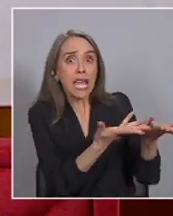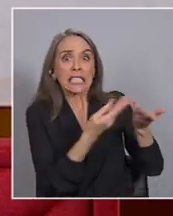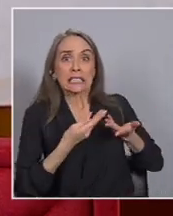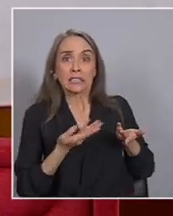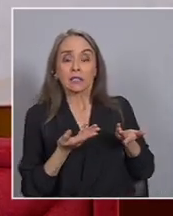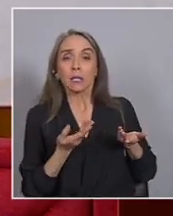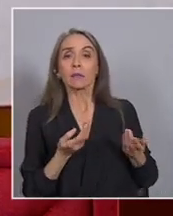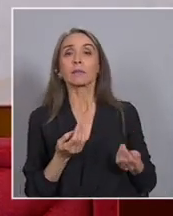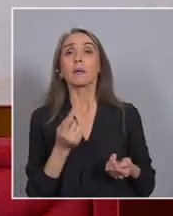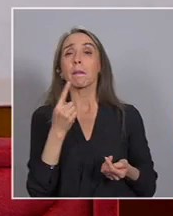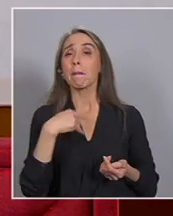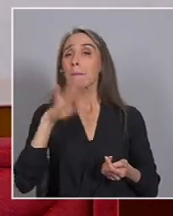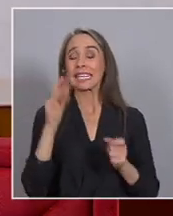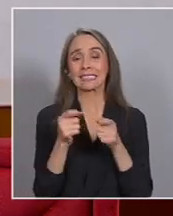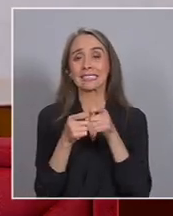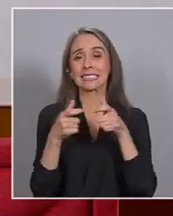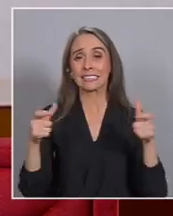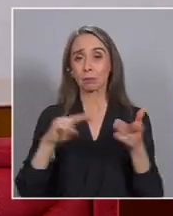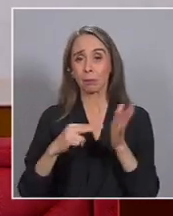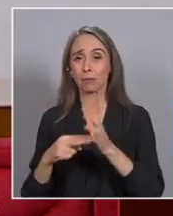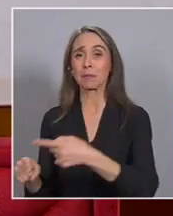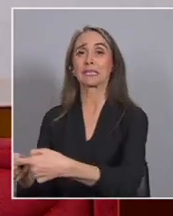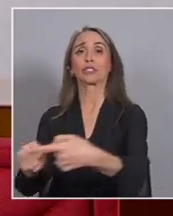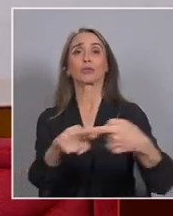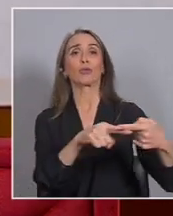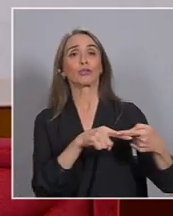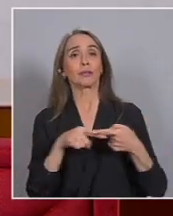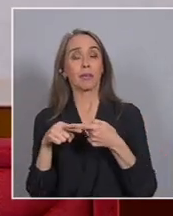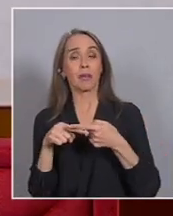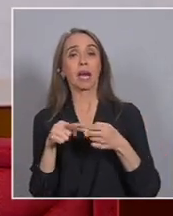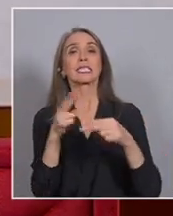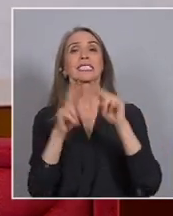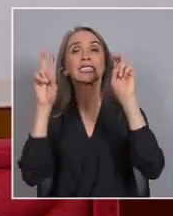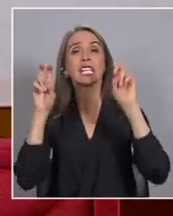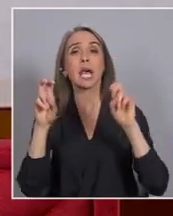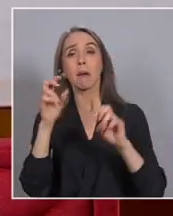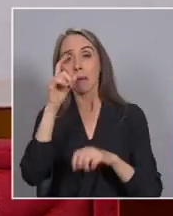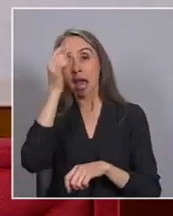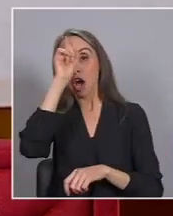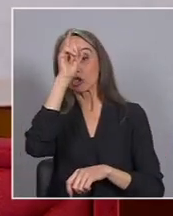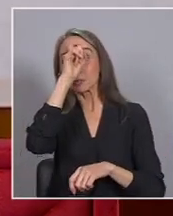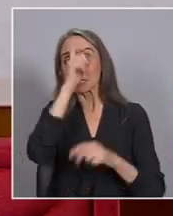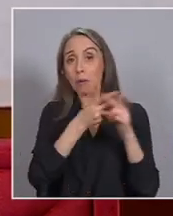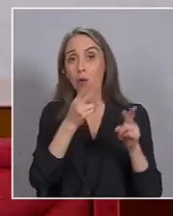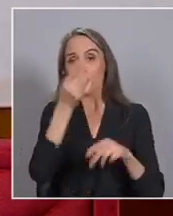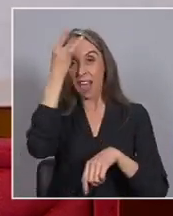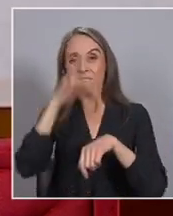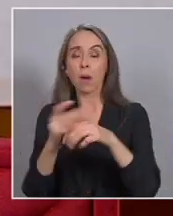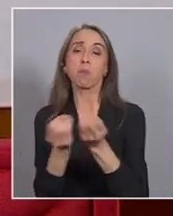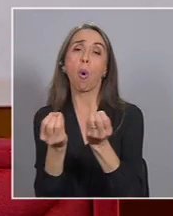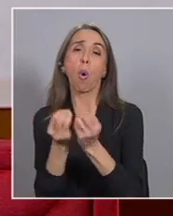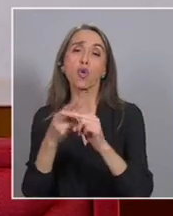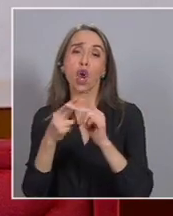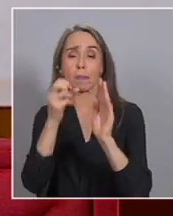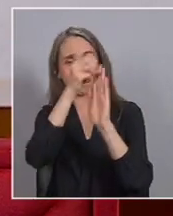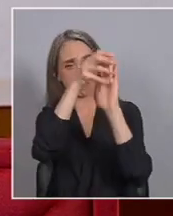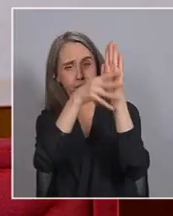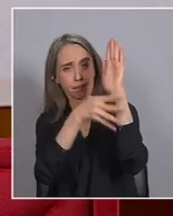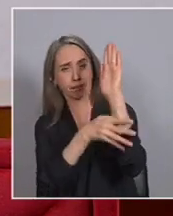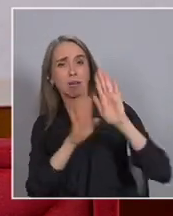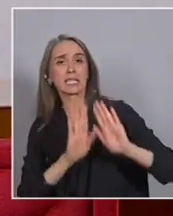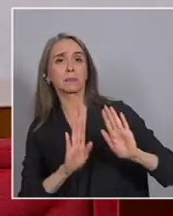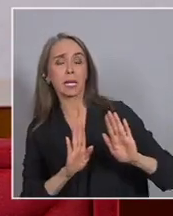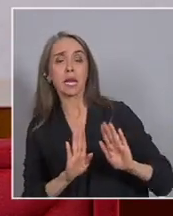Y uno de los grandes flagelos de nuestra sociedad es la llamada lista de espera. Durante el primer año de gobierno